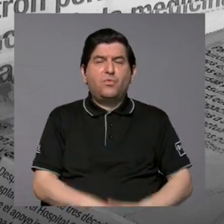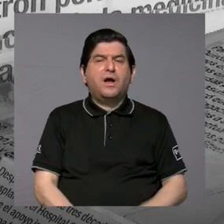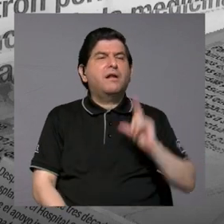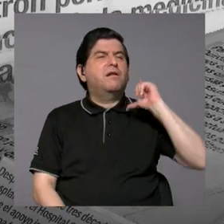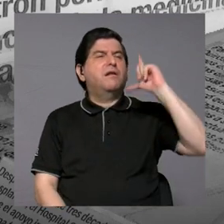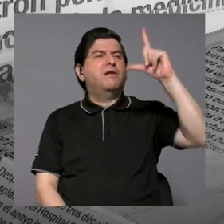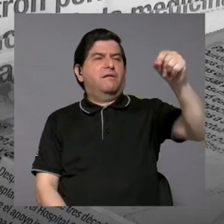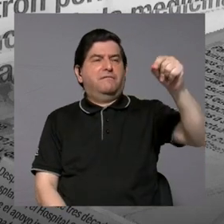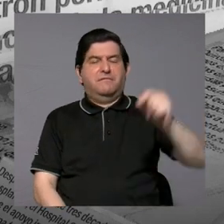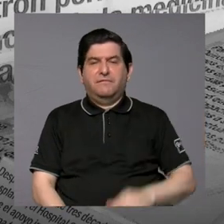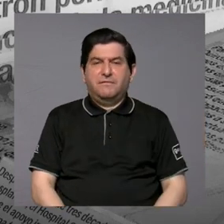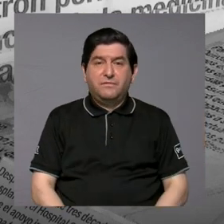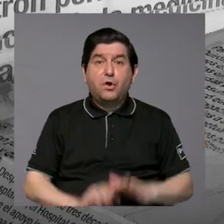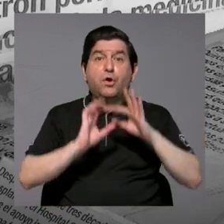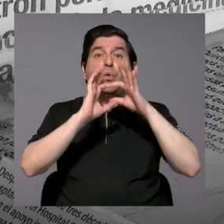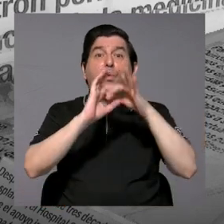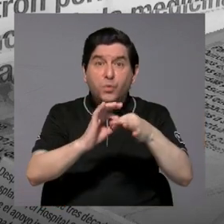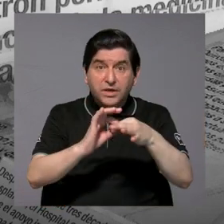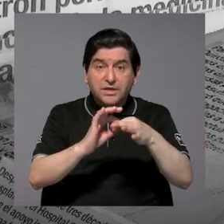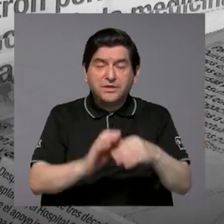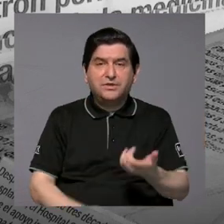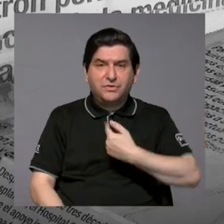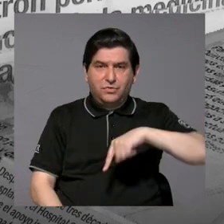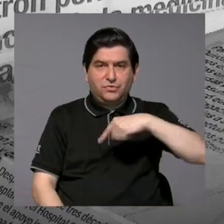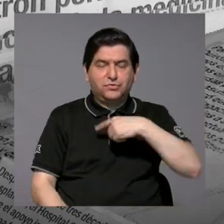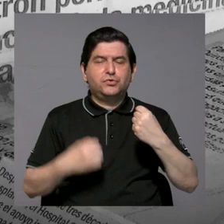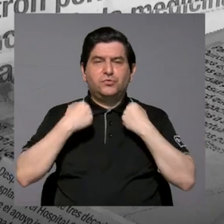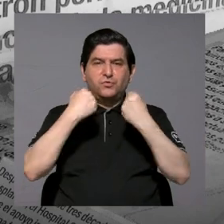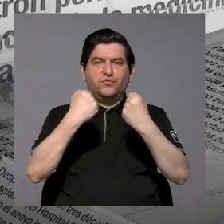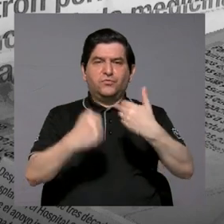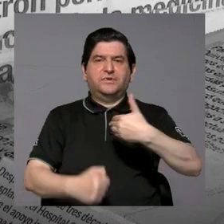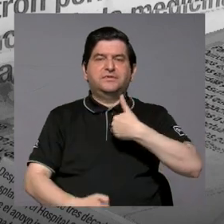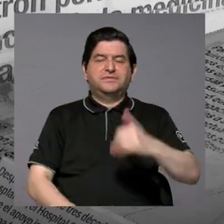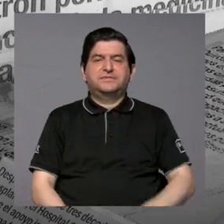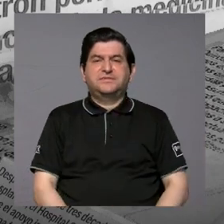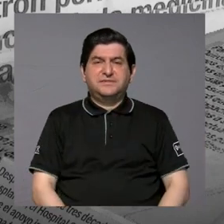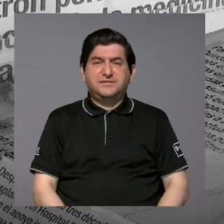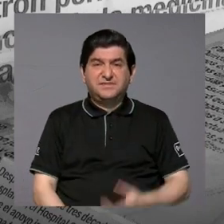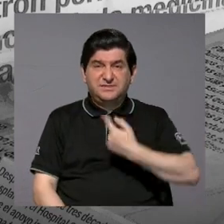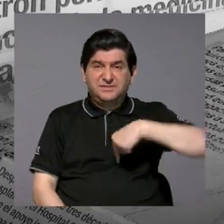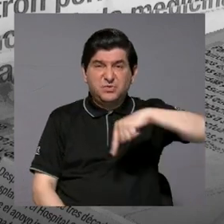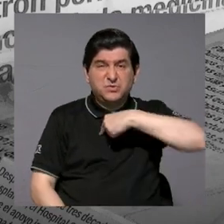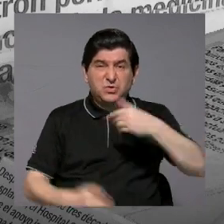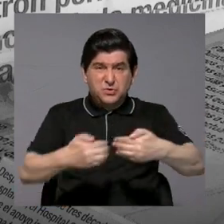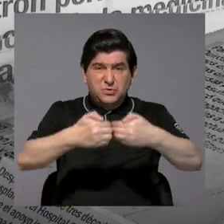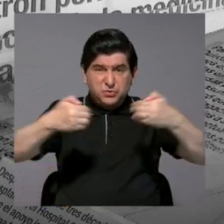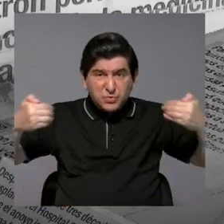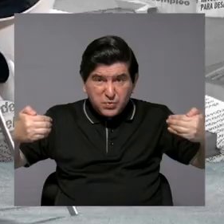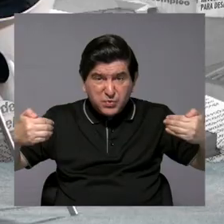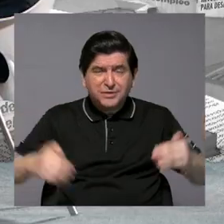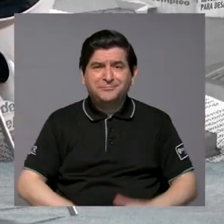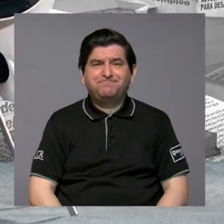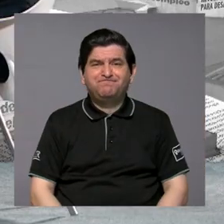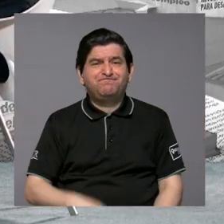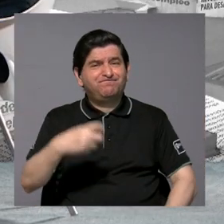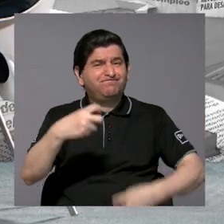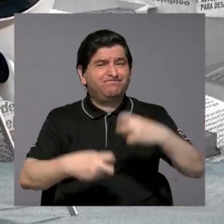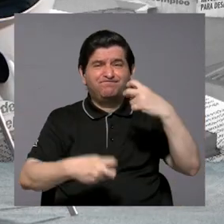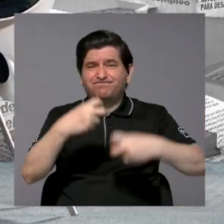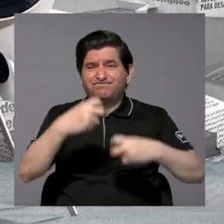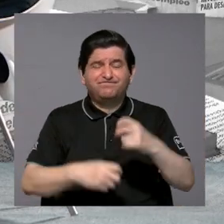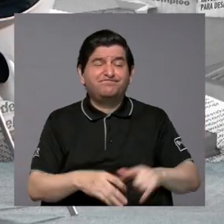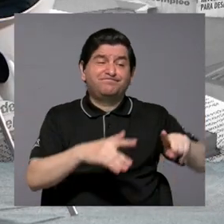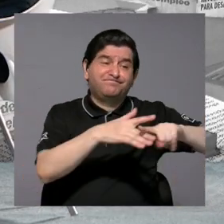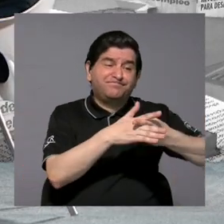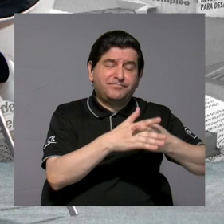funcionar en las áreas Rurales porque Unidos es donde estamos la fuerza con la fuerza verdad si nosotros nos aislamos es el